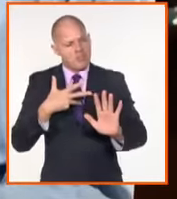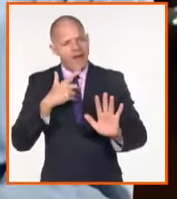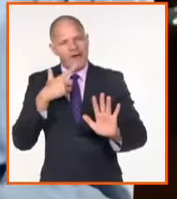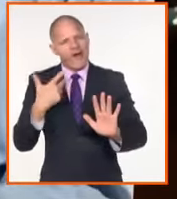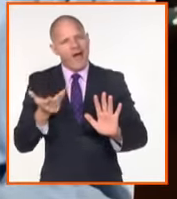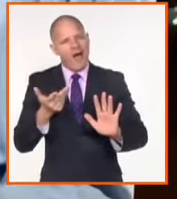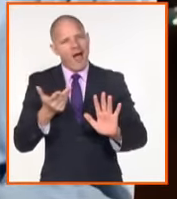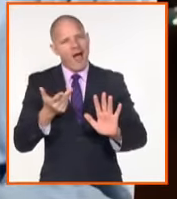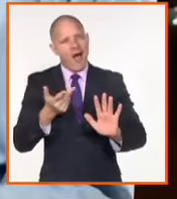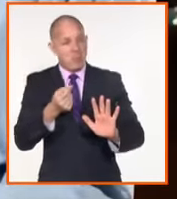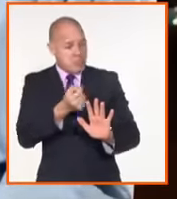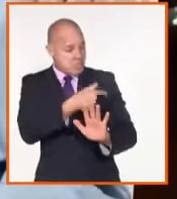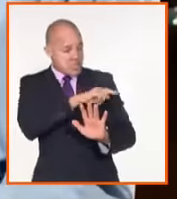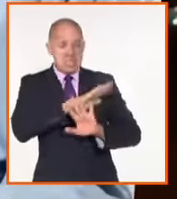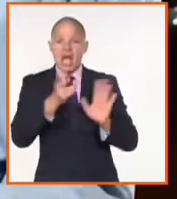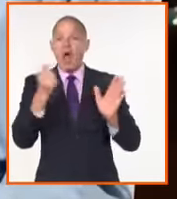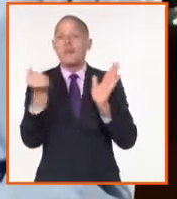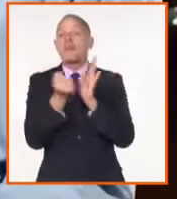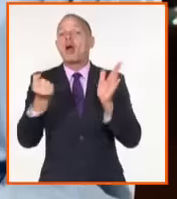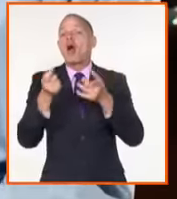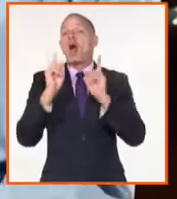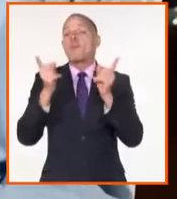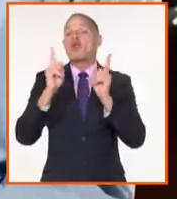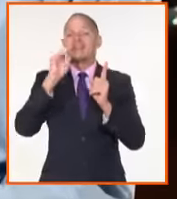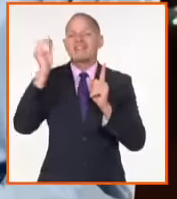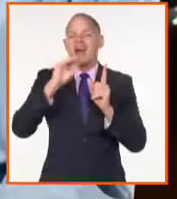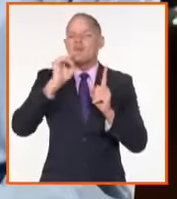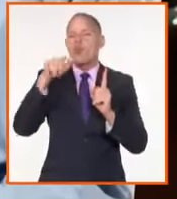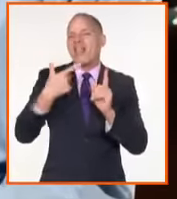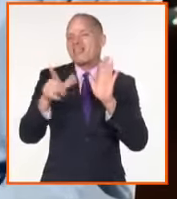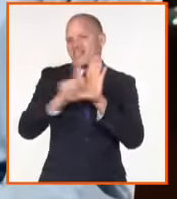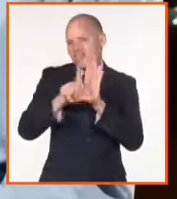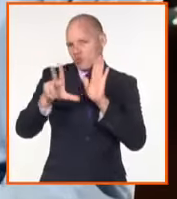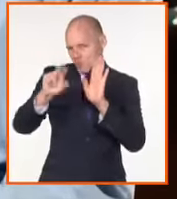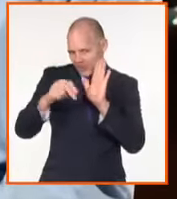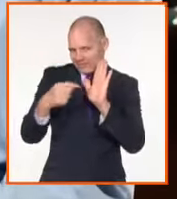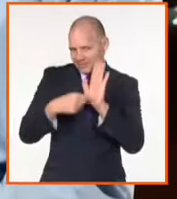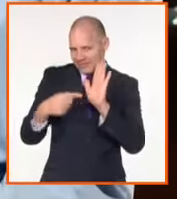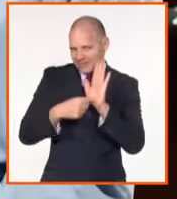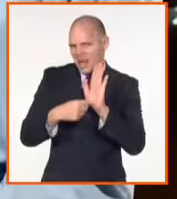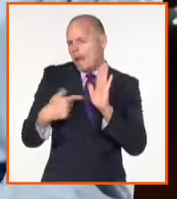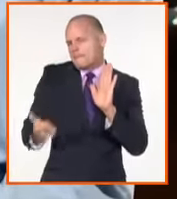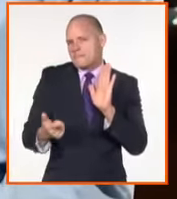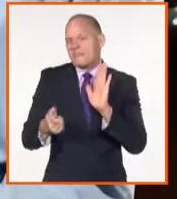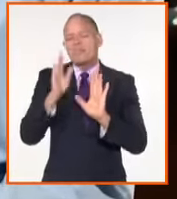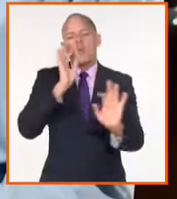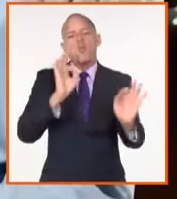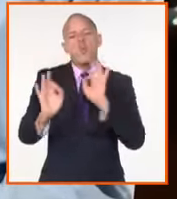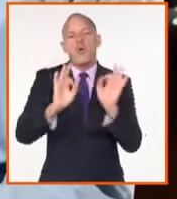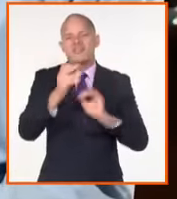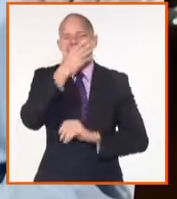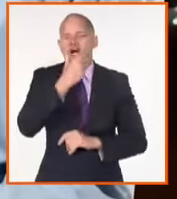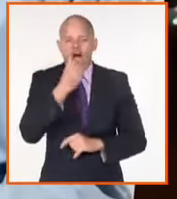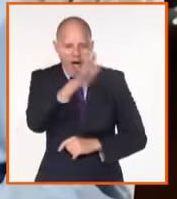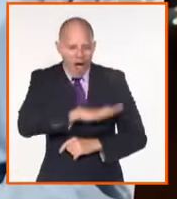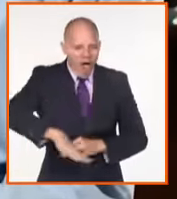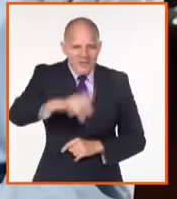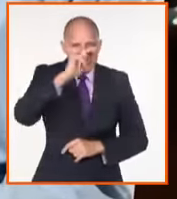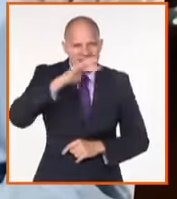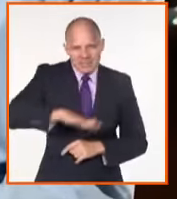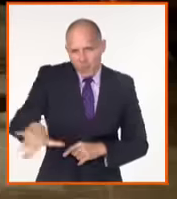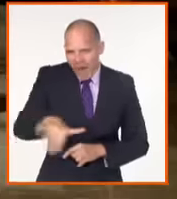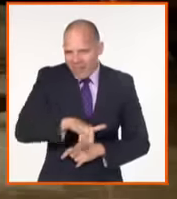y la juventud, que tiene en cuenta muchas de las cosas que pueden ser problemas para la juventud, y yo creo que en todo eso también vamos